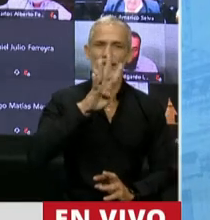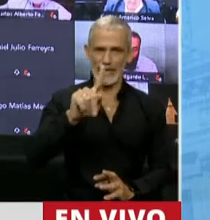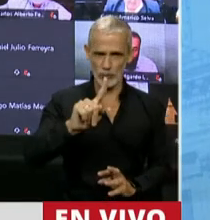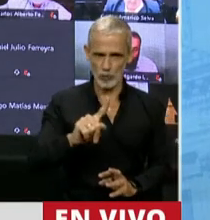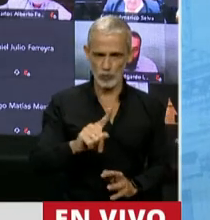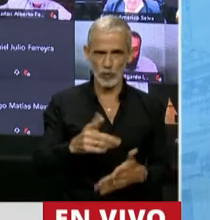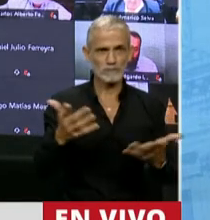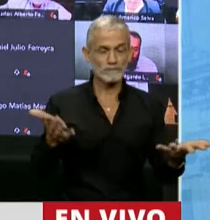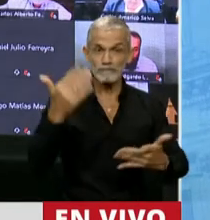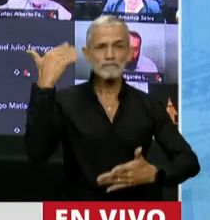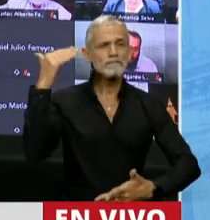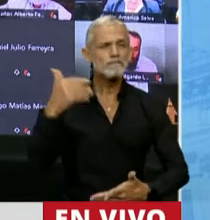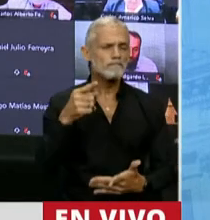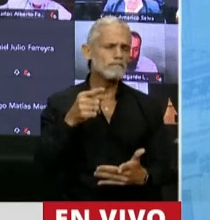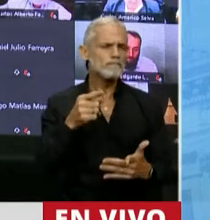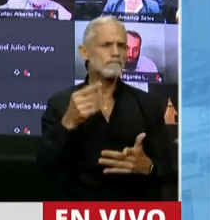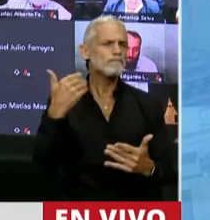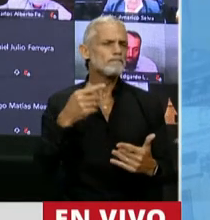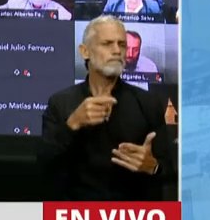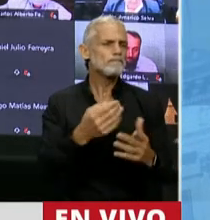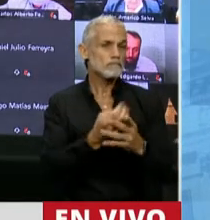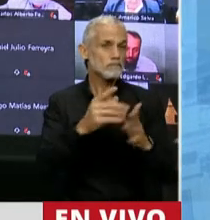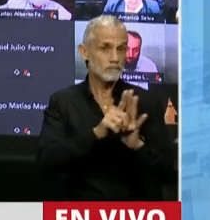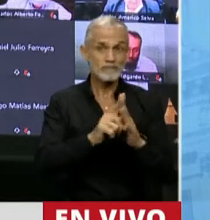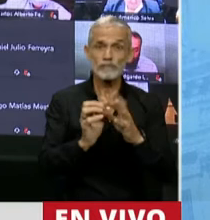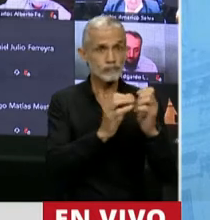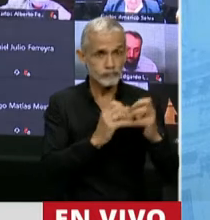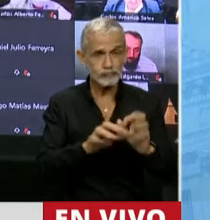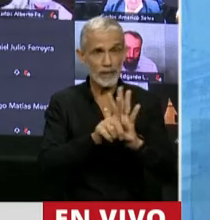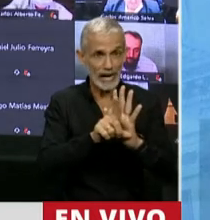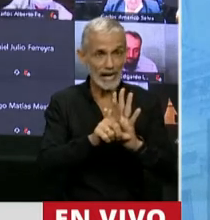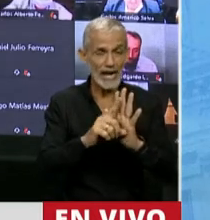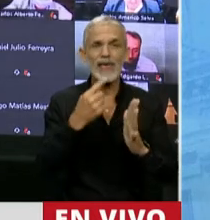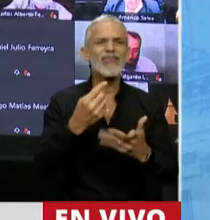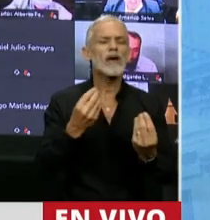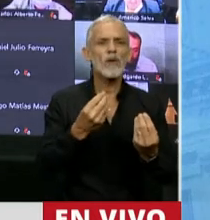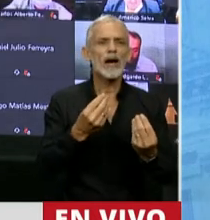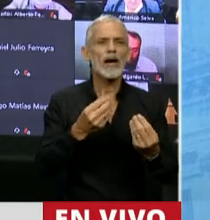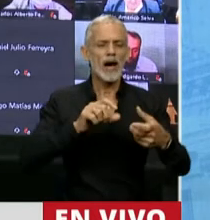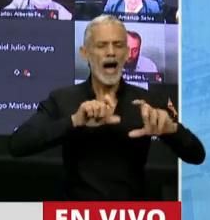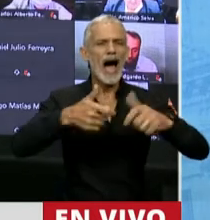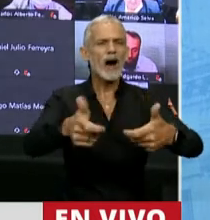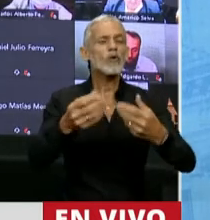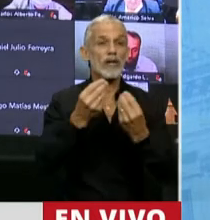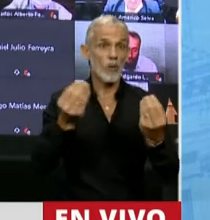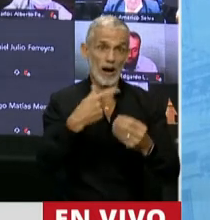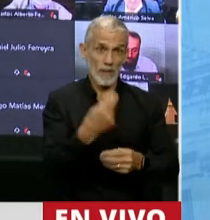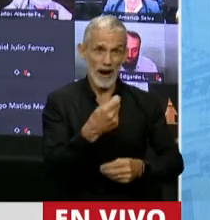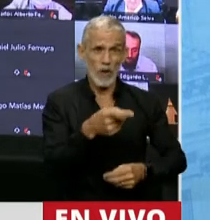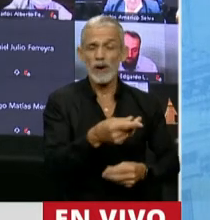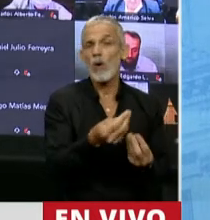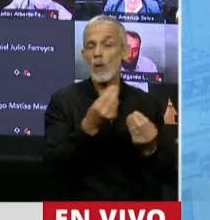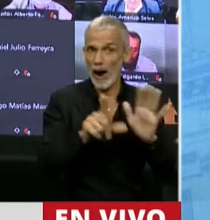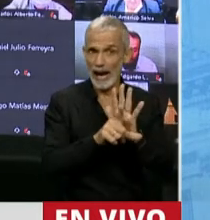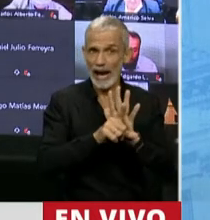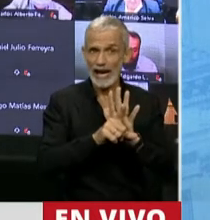27.541. Cuando en esa oportunidad debatimos esto, dijimos que la variable de ajuste eran nuestros jubilados, que esta